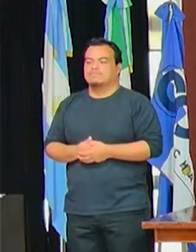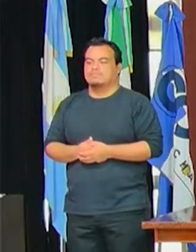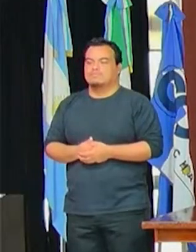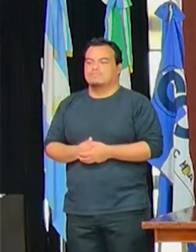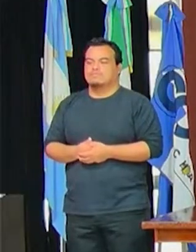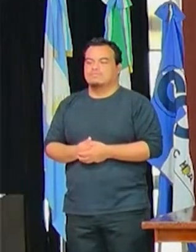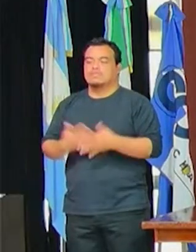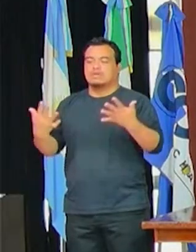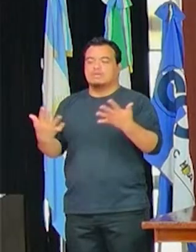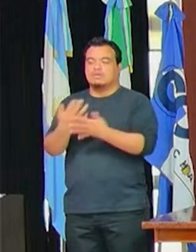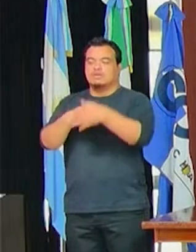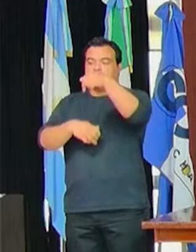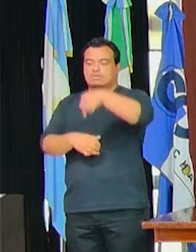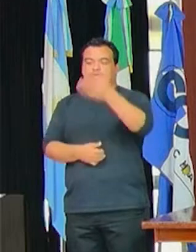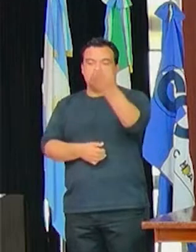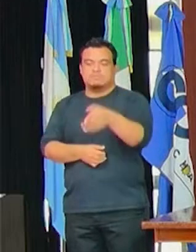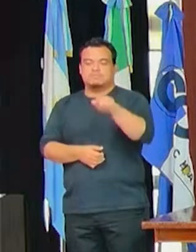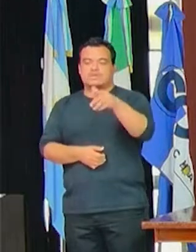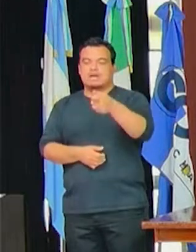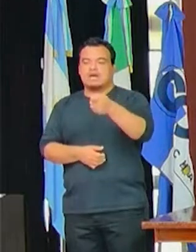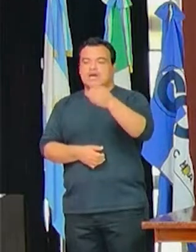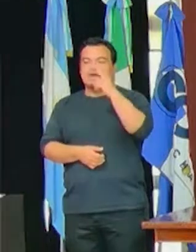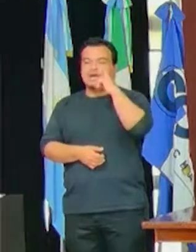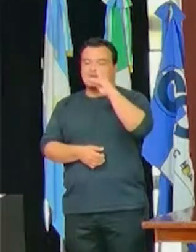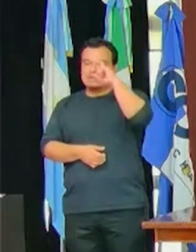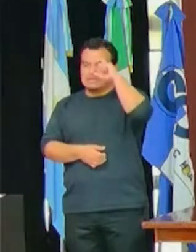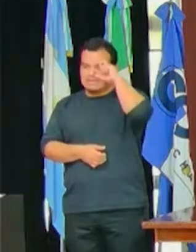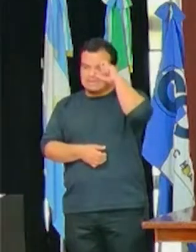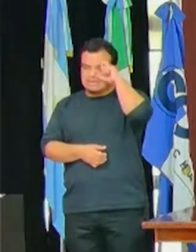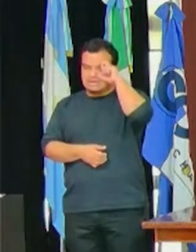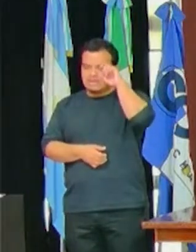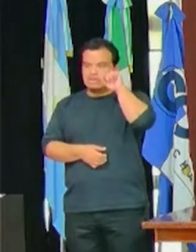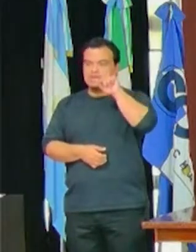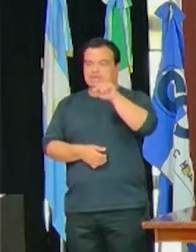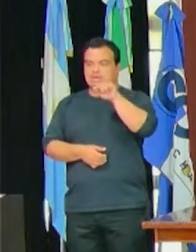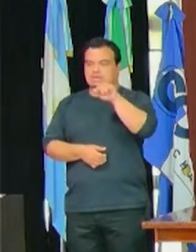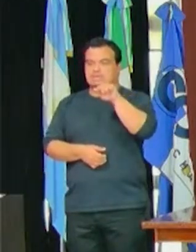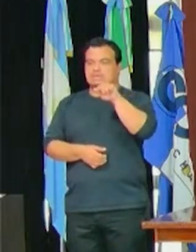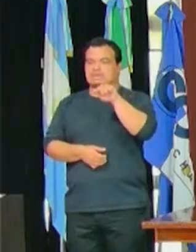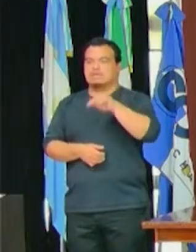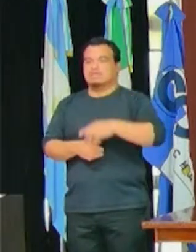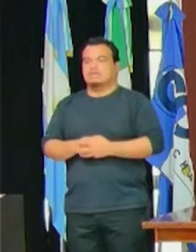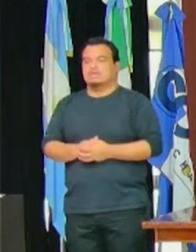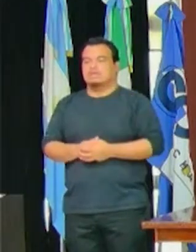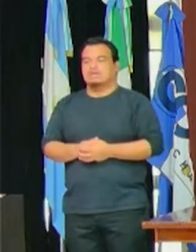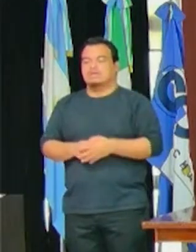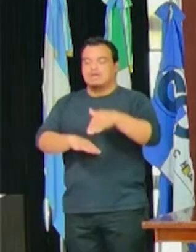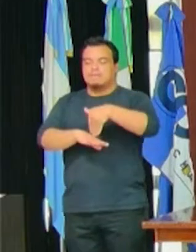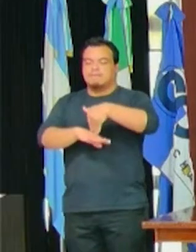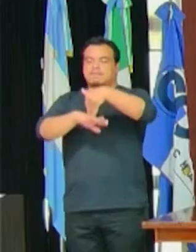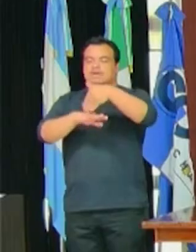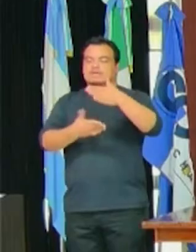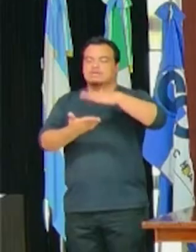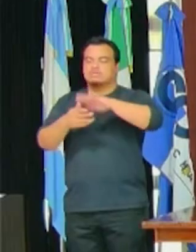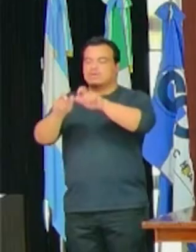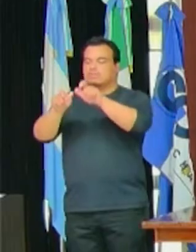Hoy nos acompaña Aide Catalina Lenkiewicz, espero haber dicho bien, magíster en gerontología y